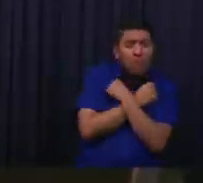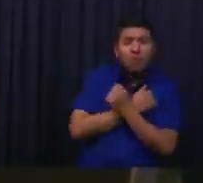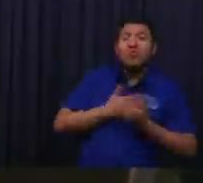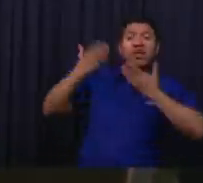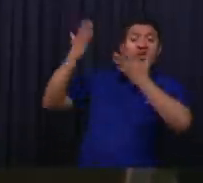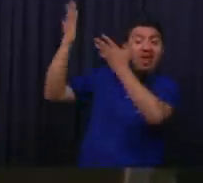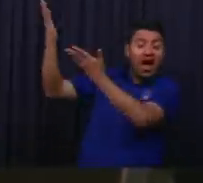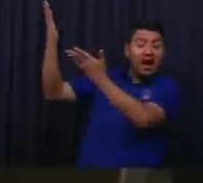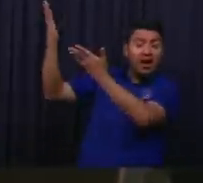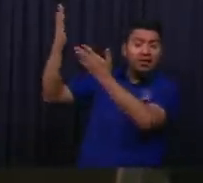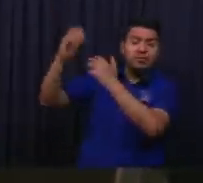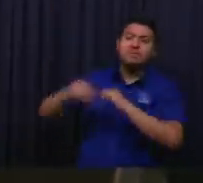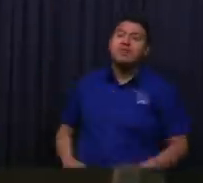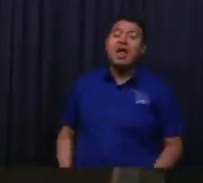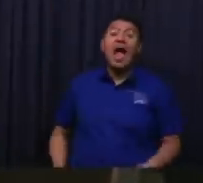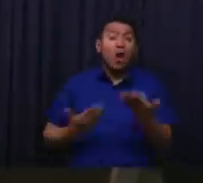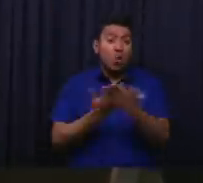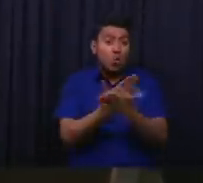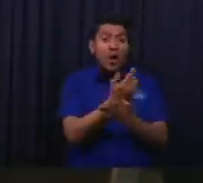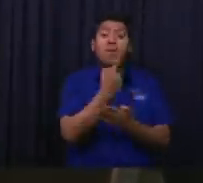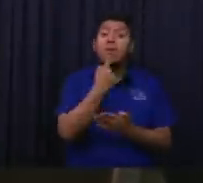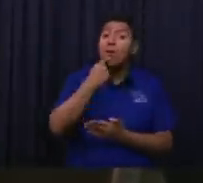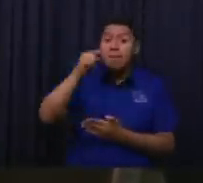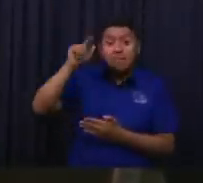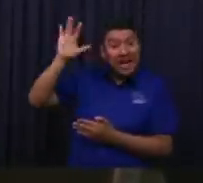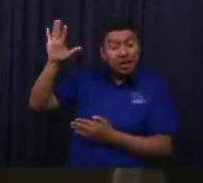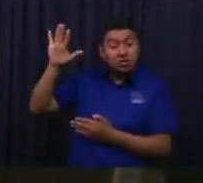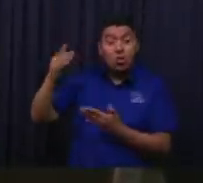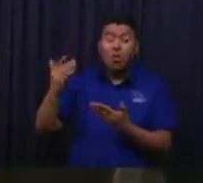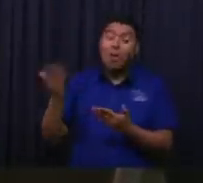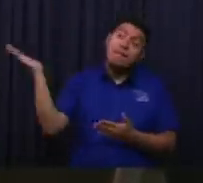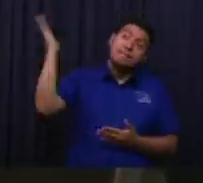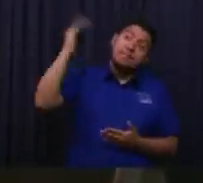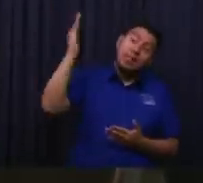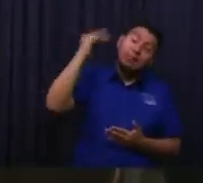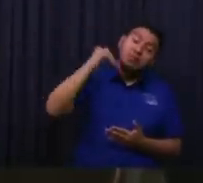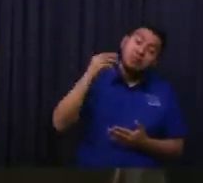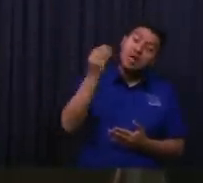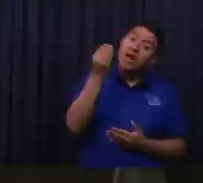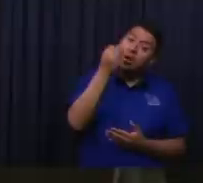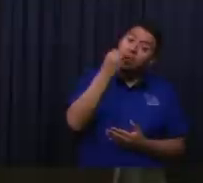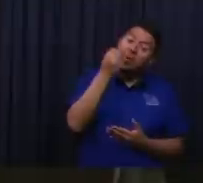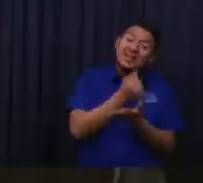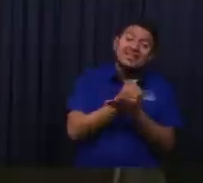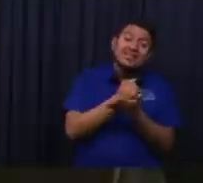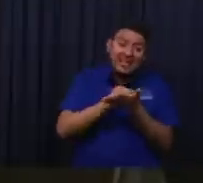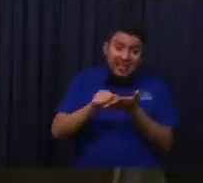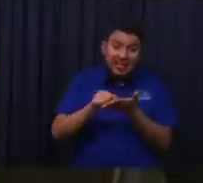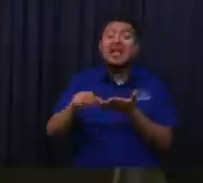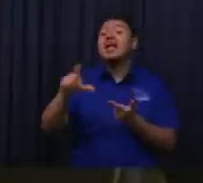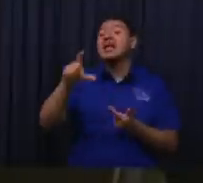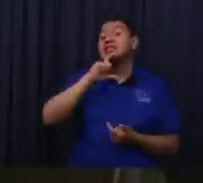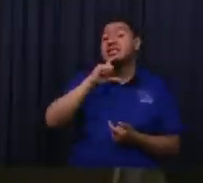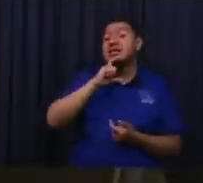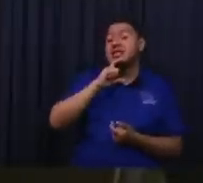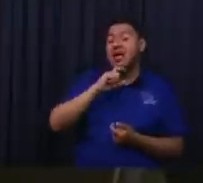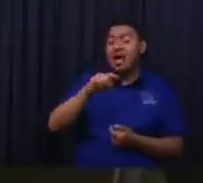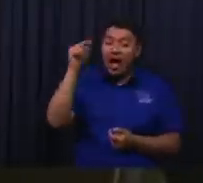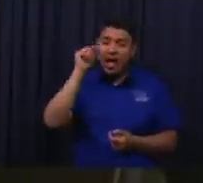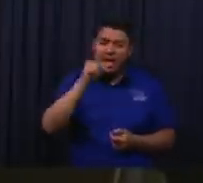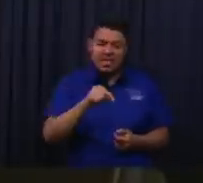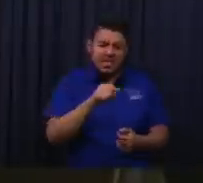vamos al nuevo pacto, vamos a la Santa Cena. Ahí te voy a dar mis amores, ahí voy a renovar mis votos